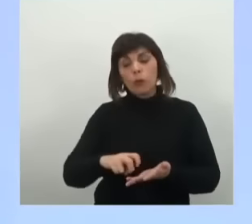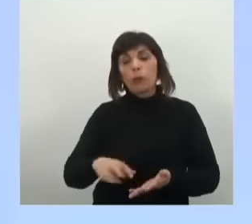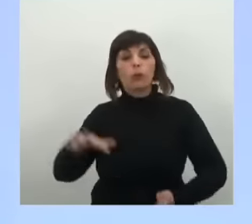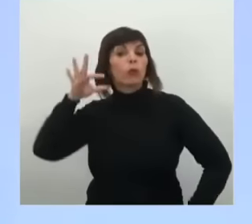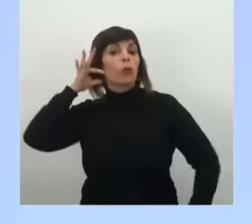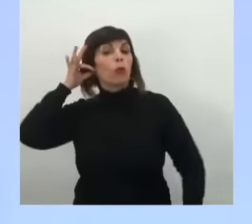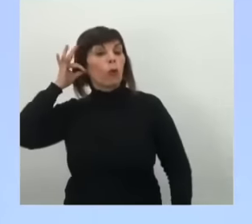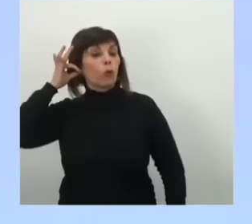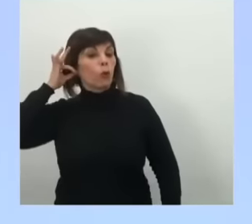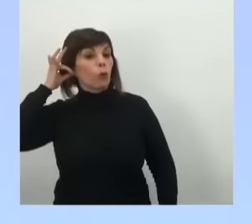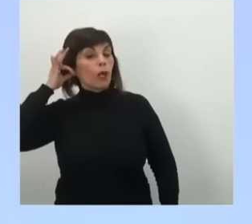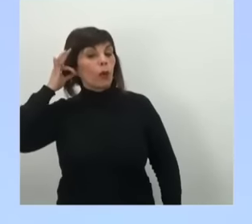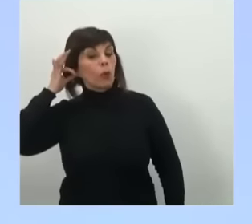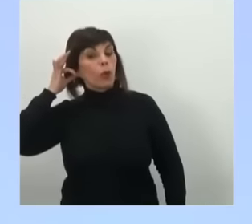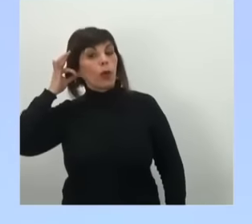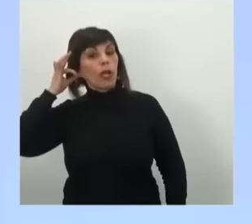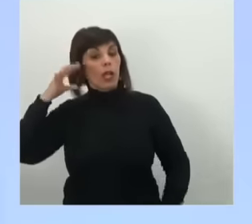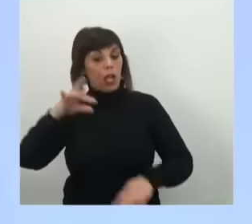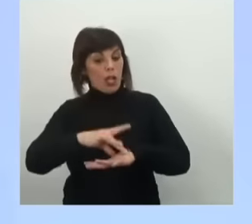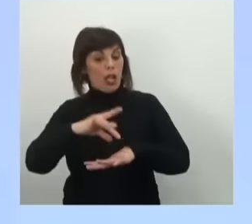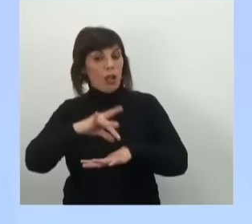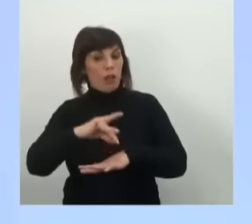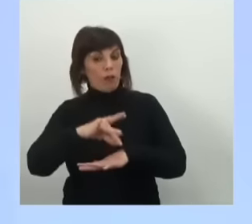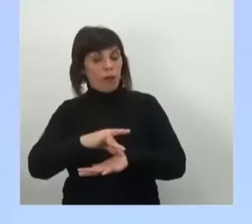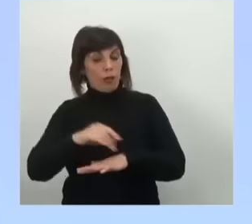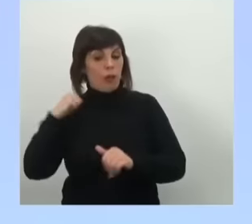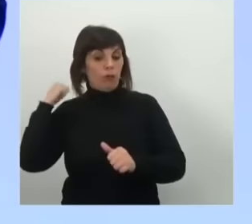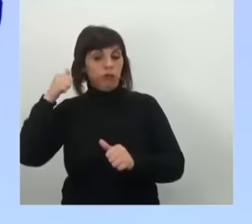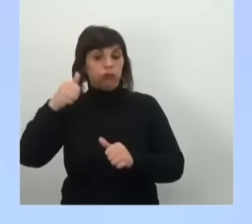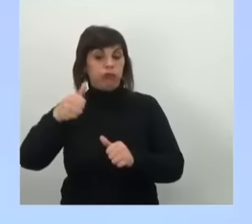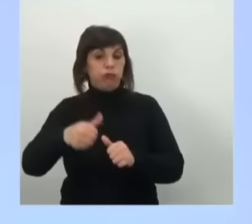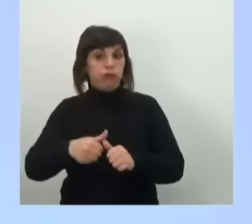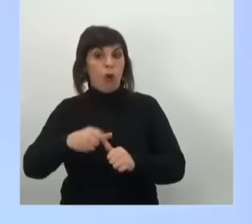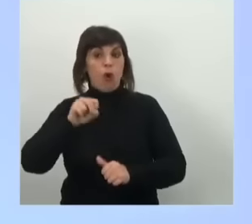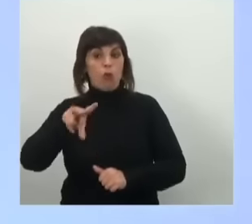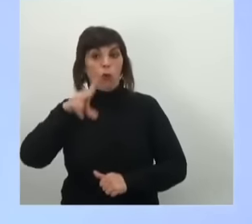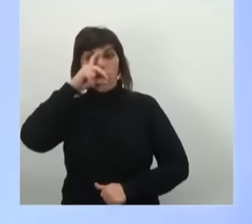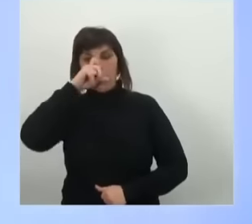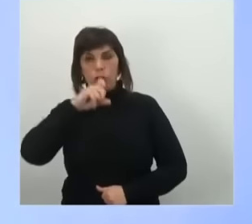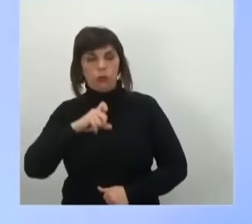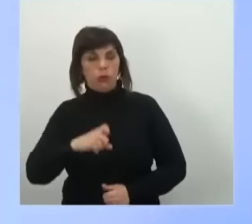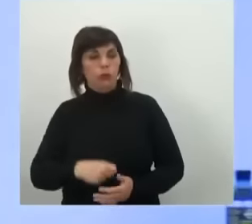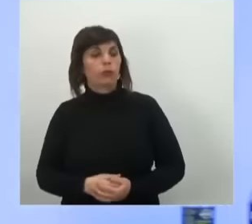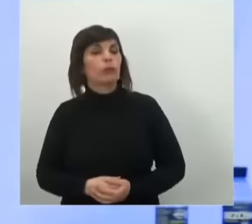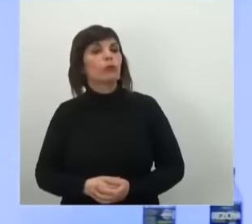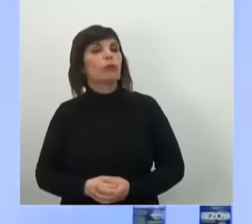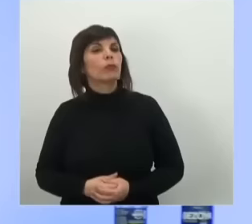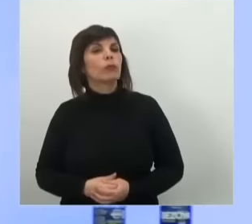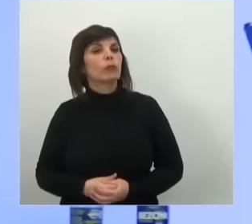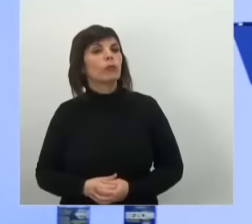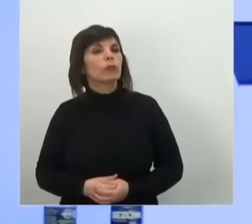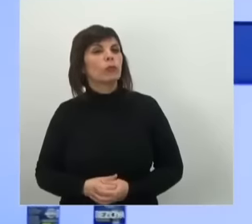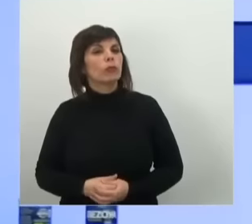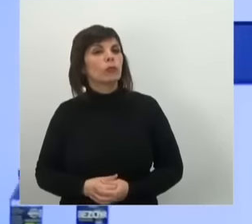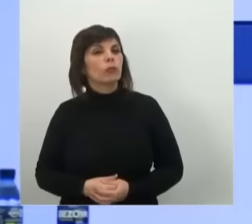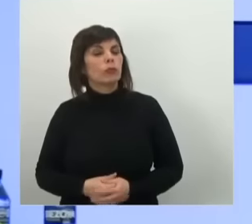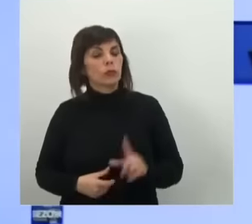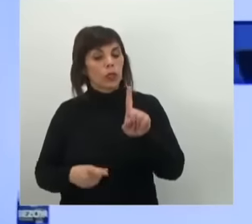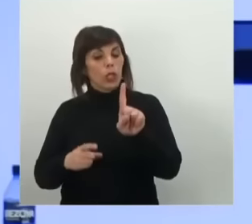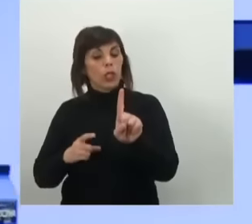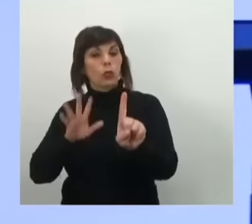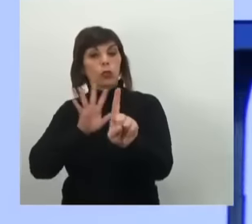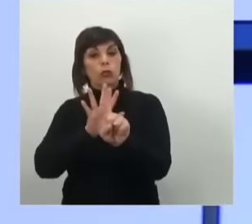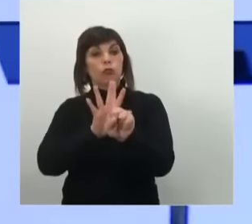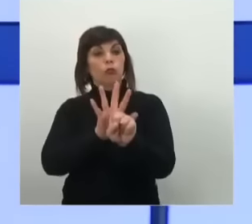en Marcos 5:36 por ahí dice que entonces cuando le dicen dicen